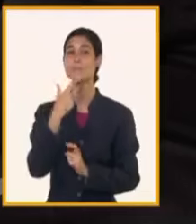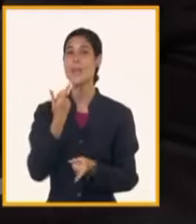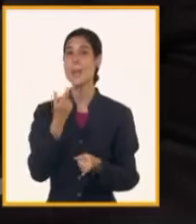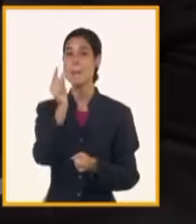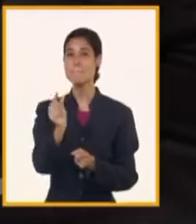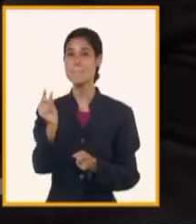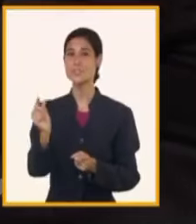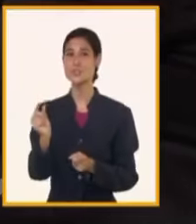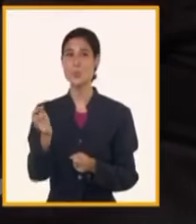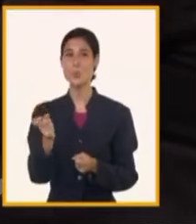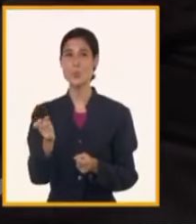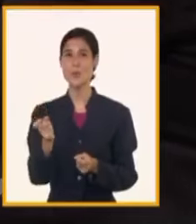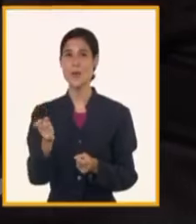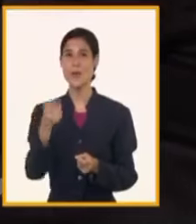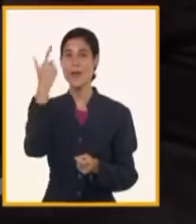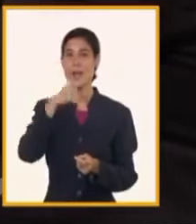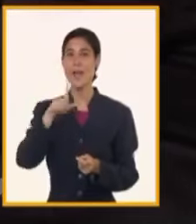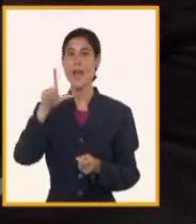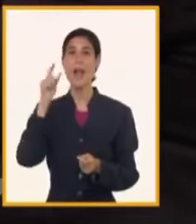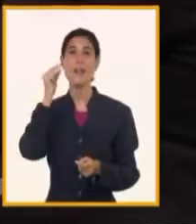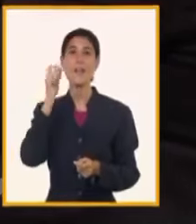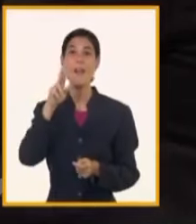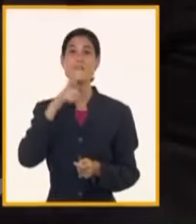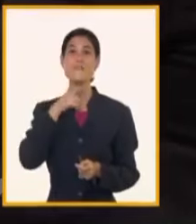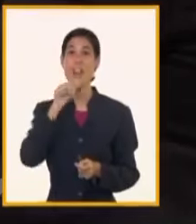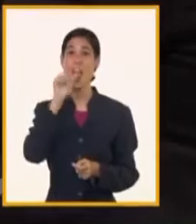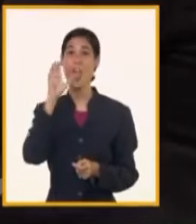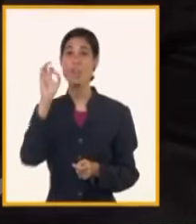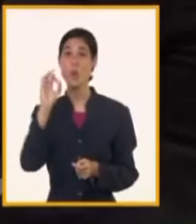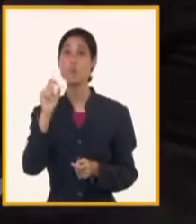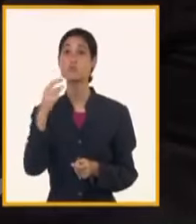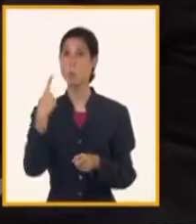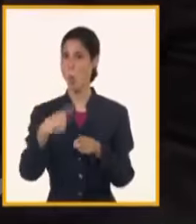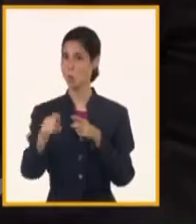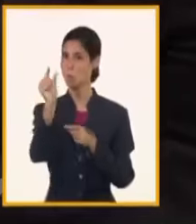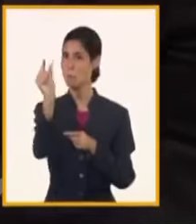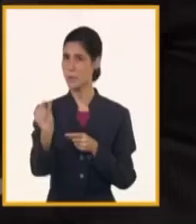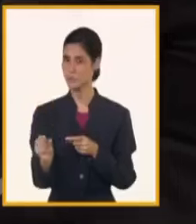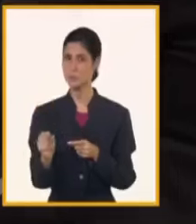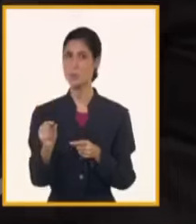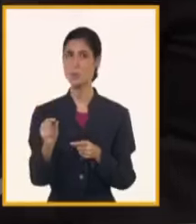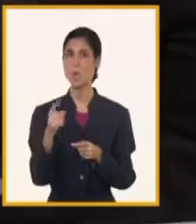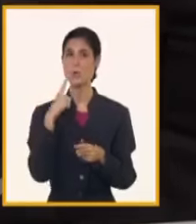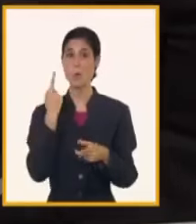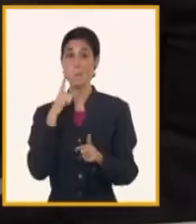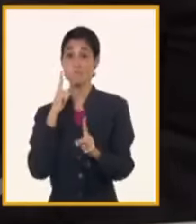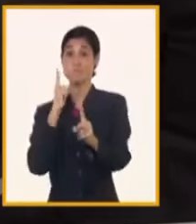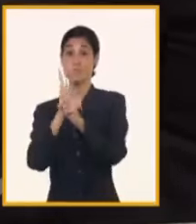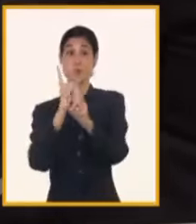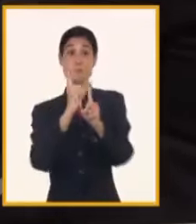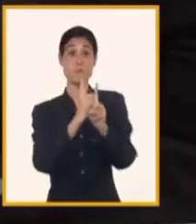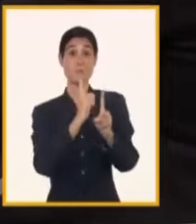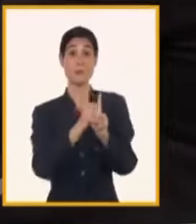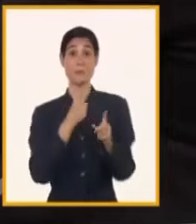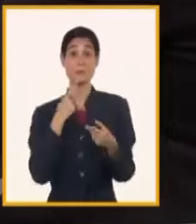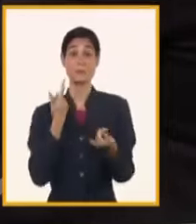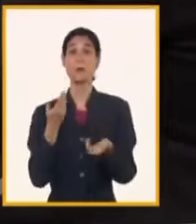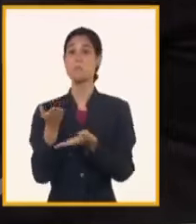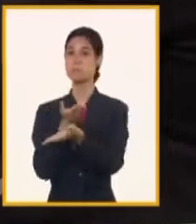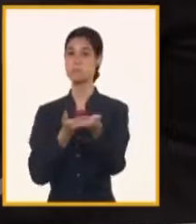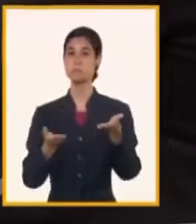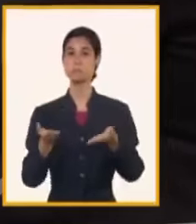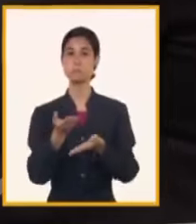Alfredo Alfredo a los dos Felicidades la felton era la felton uno la dos sigue sin sin